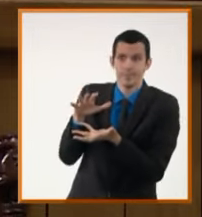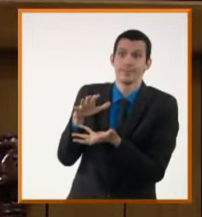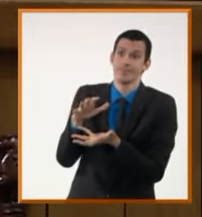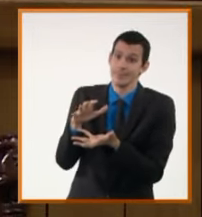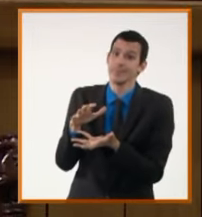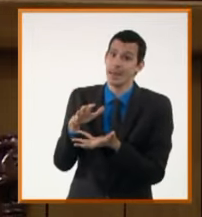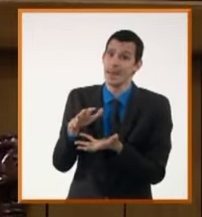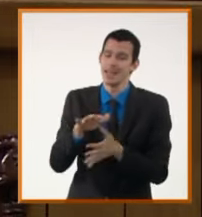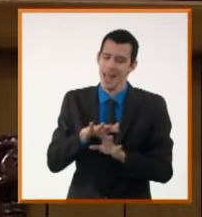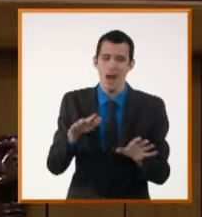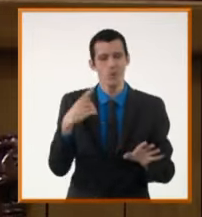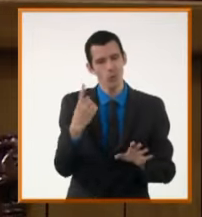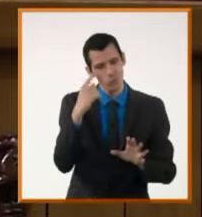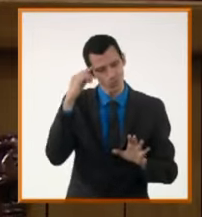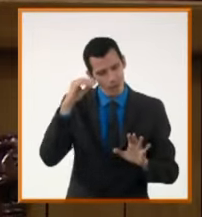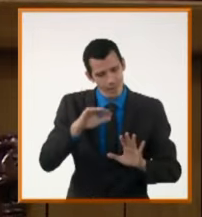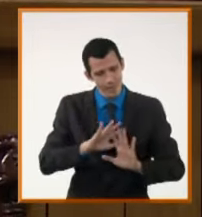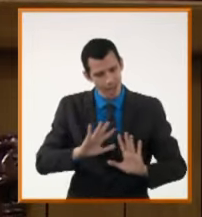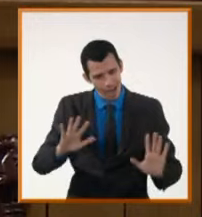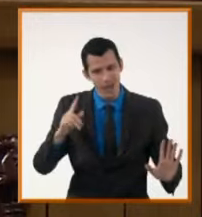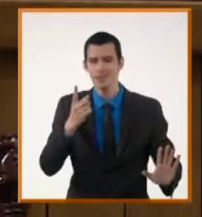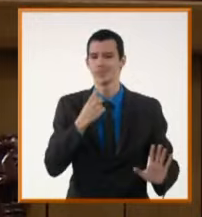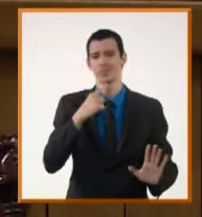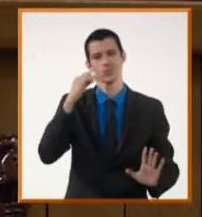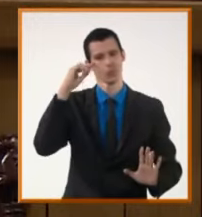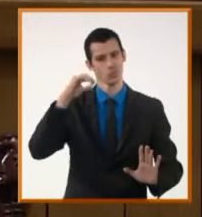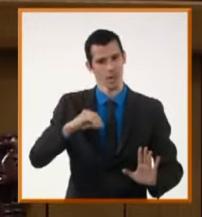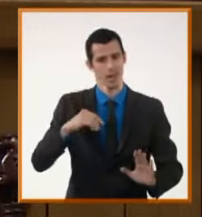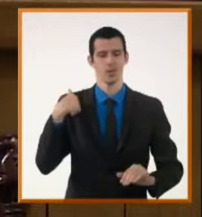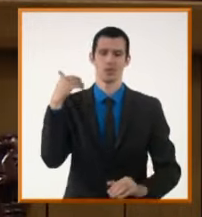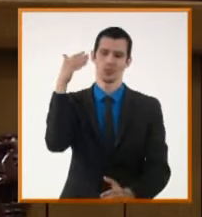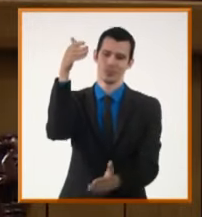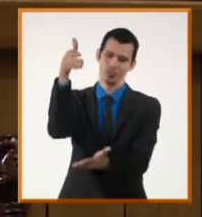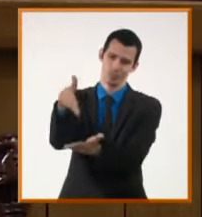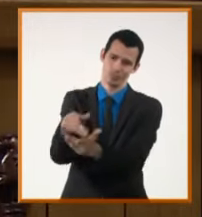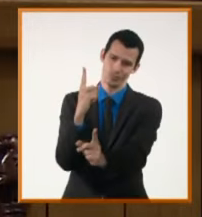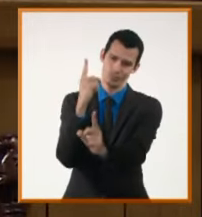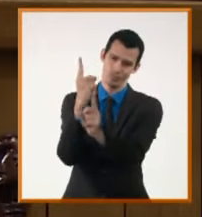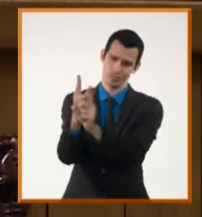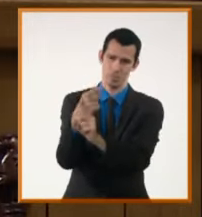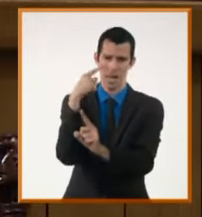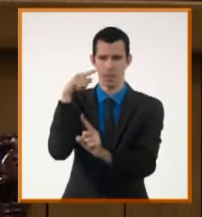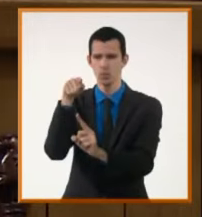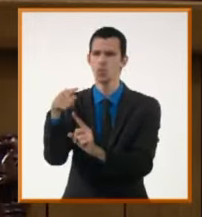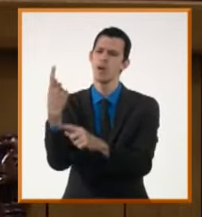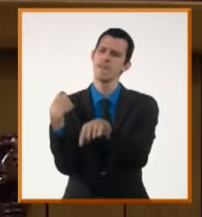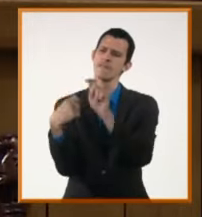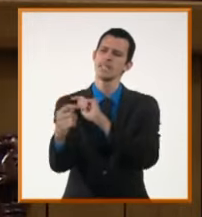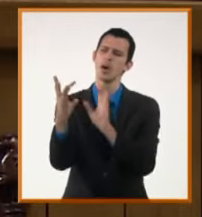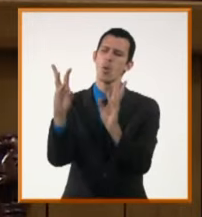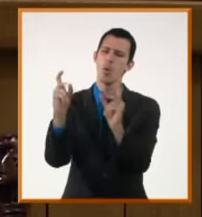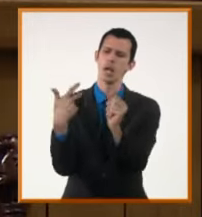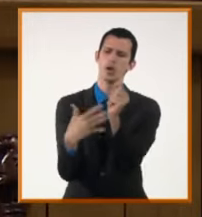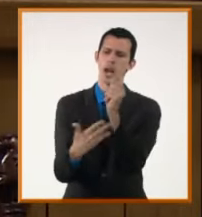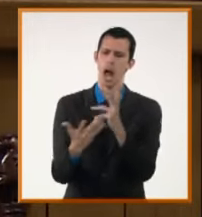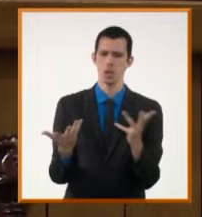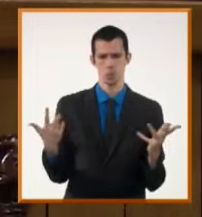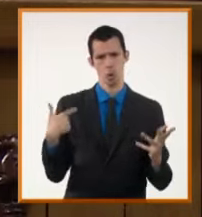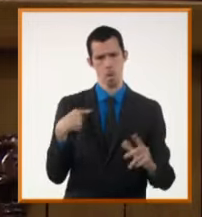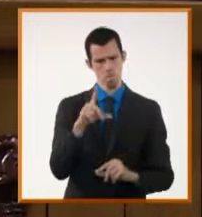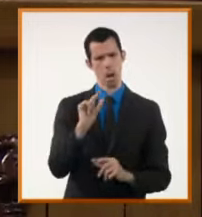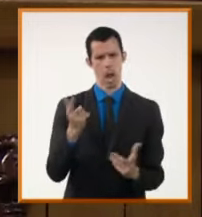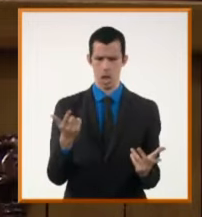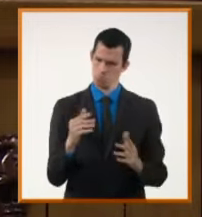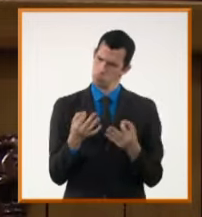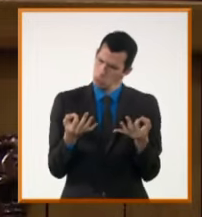vivienda. Y el que diga que la vendió a menos, no se acepta, porque ahí está certificado cuál debe ser el